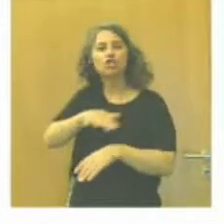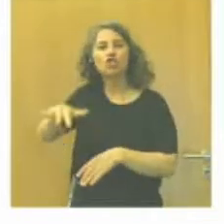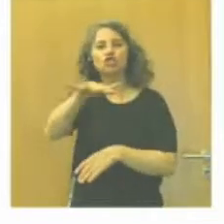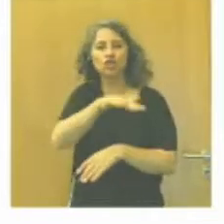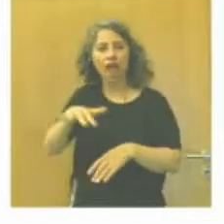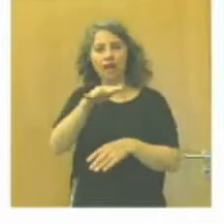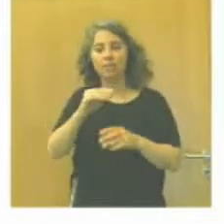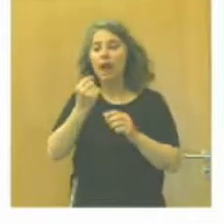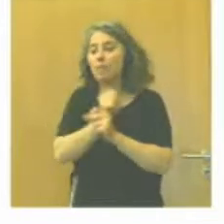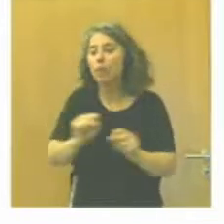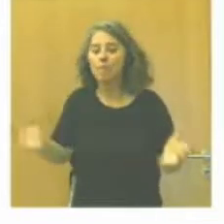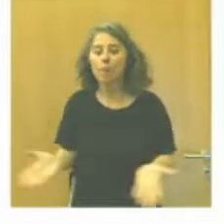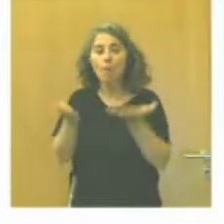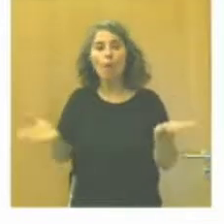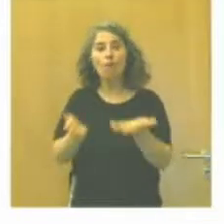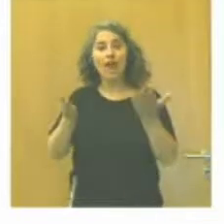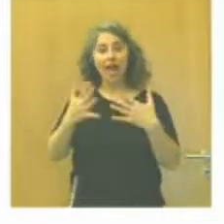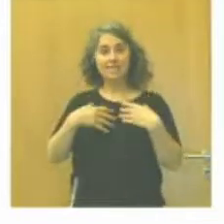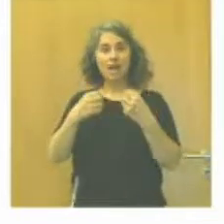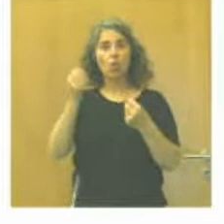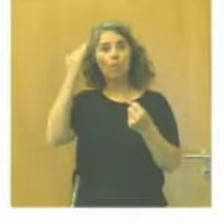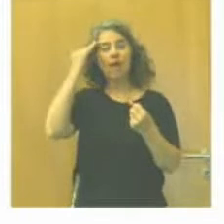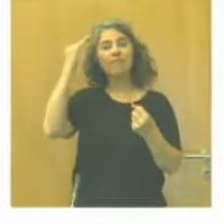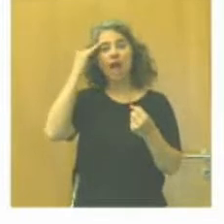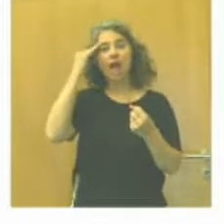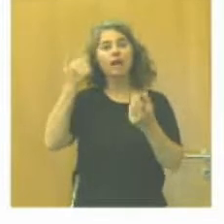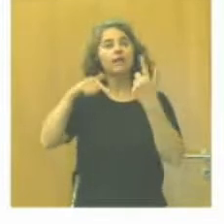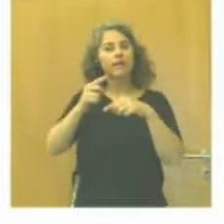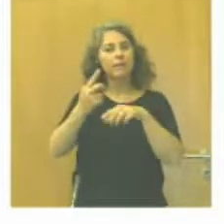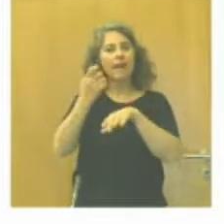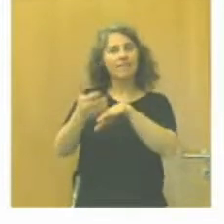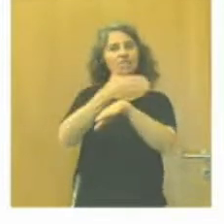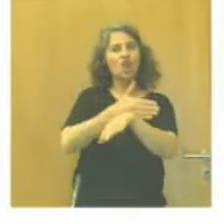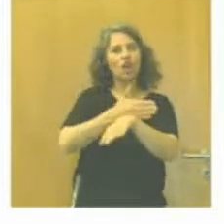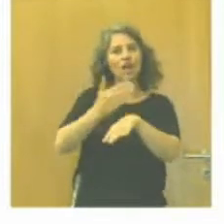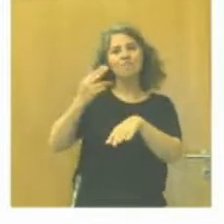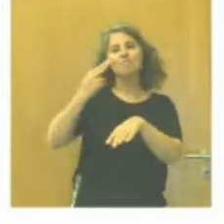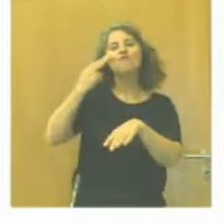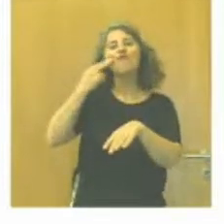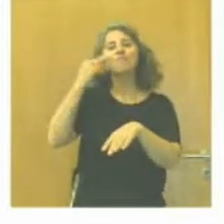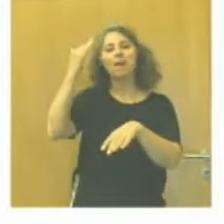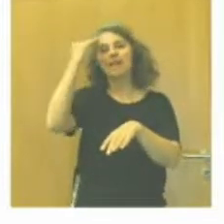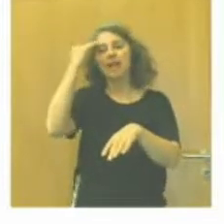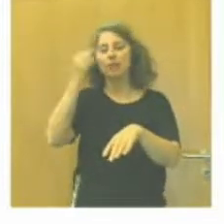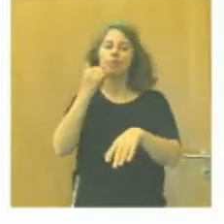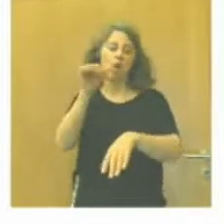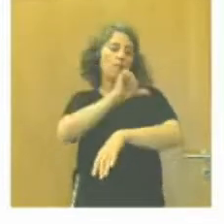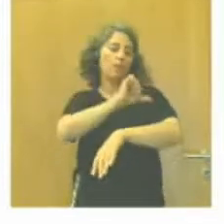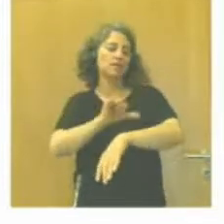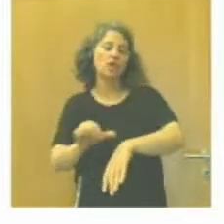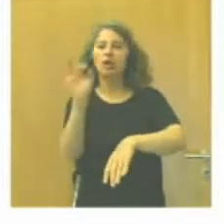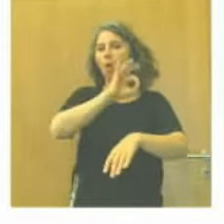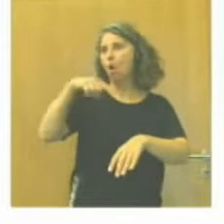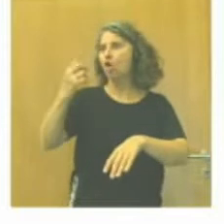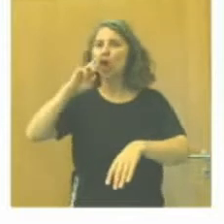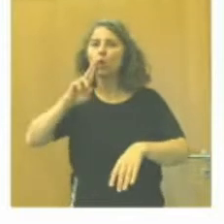de la salud mental y la prevención de los trastornos mentales, como las autolesiones u otros comportamientos